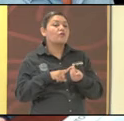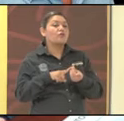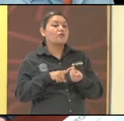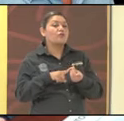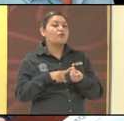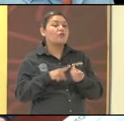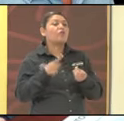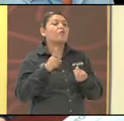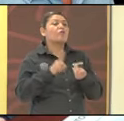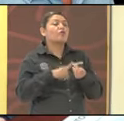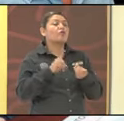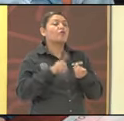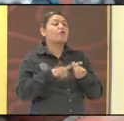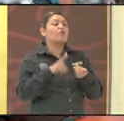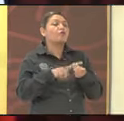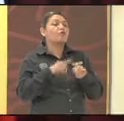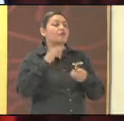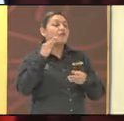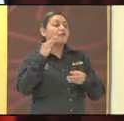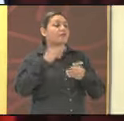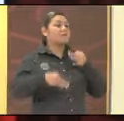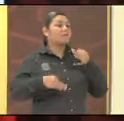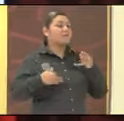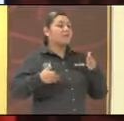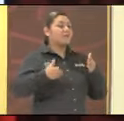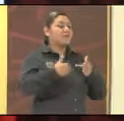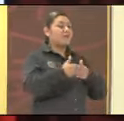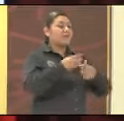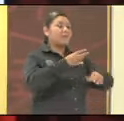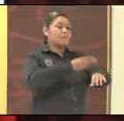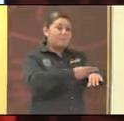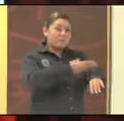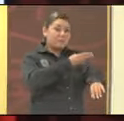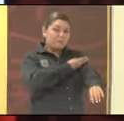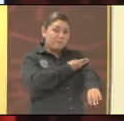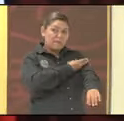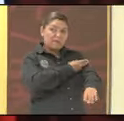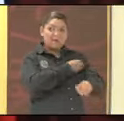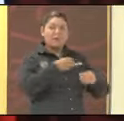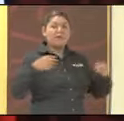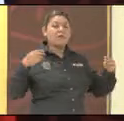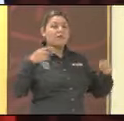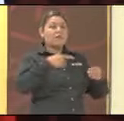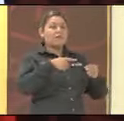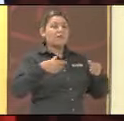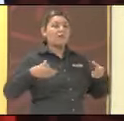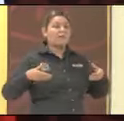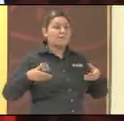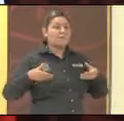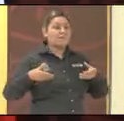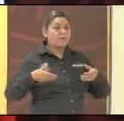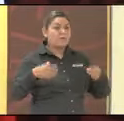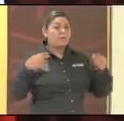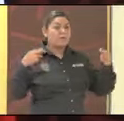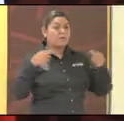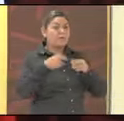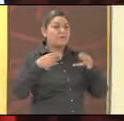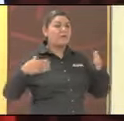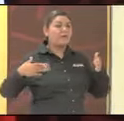donde termina la parte de Ciudad Madero, de donde viene por el corredor urbano, y para